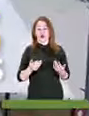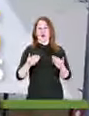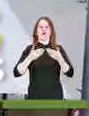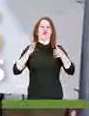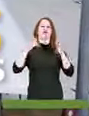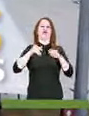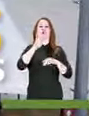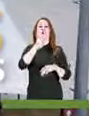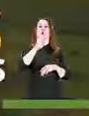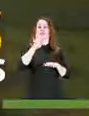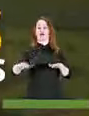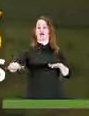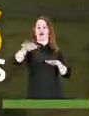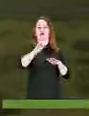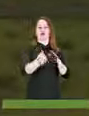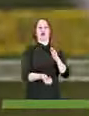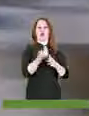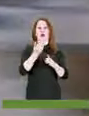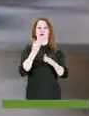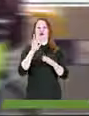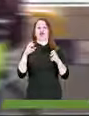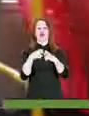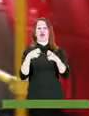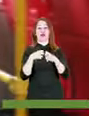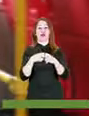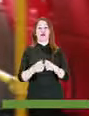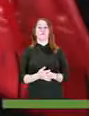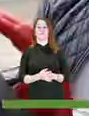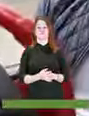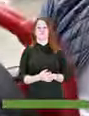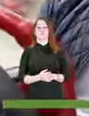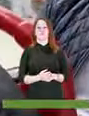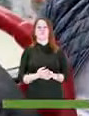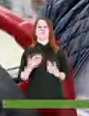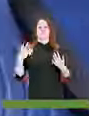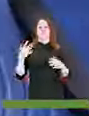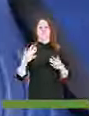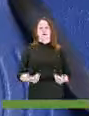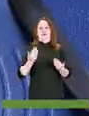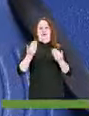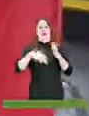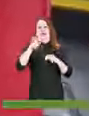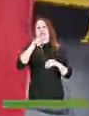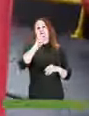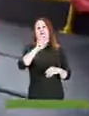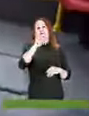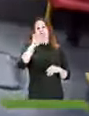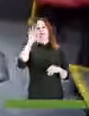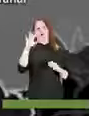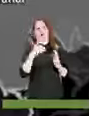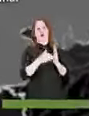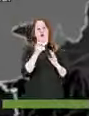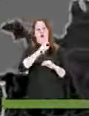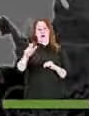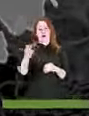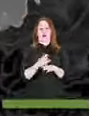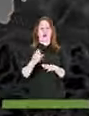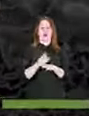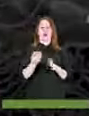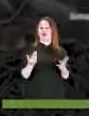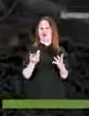4 patios nuevos 100% eléctricos. Han beneficiado a más de 195.000 usuarios en las localidades